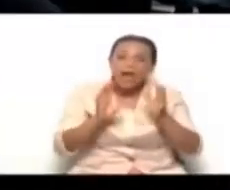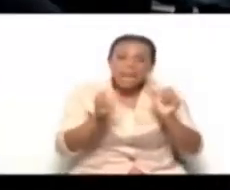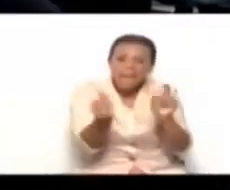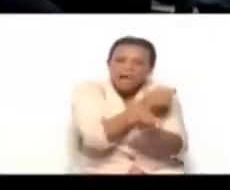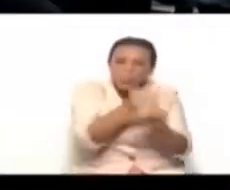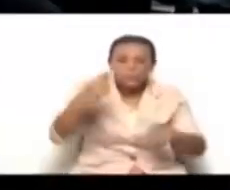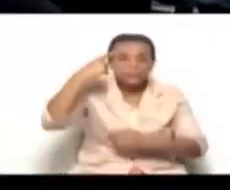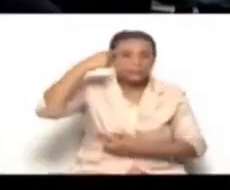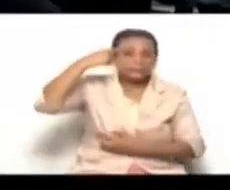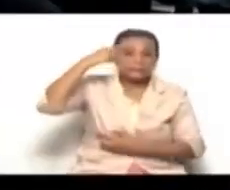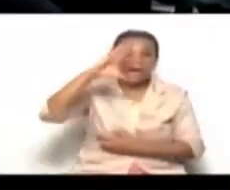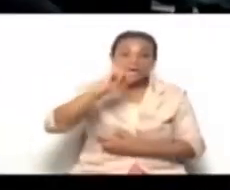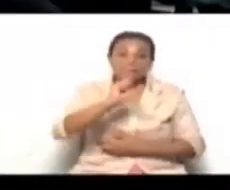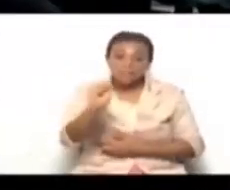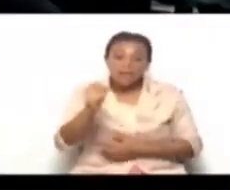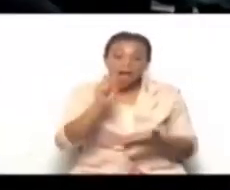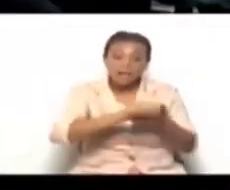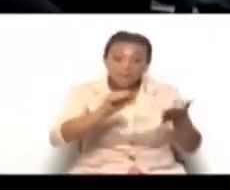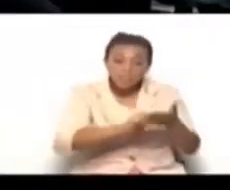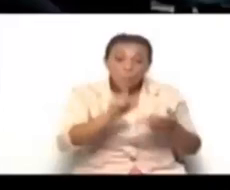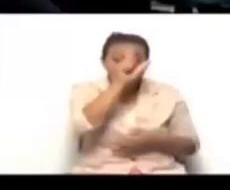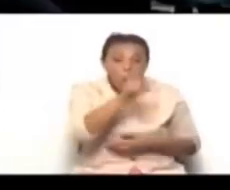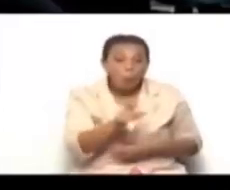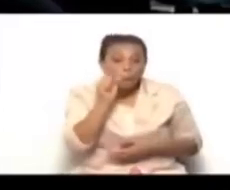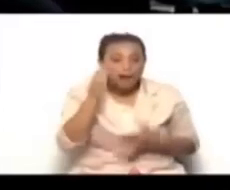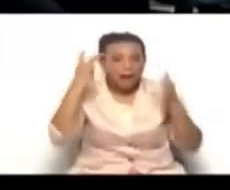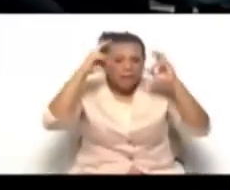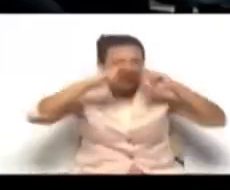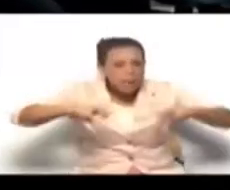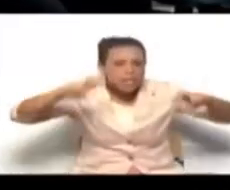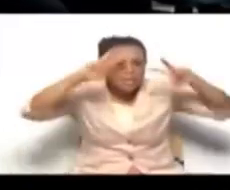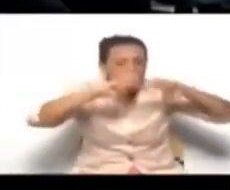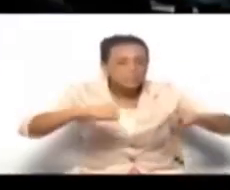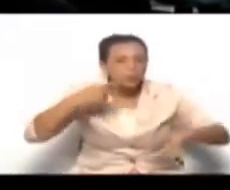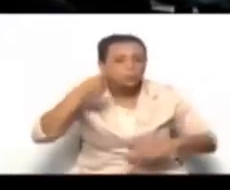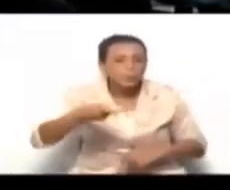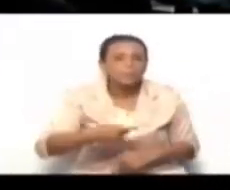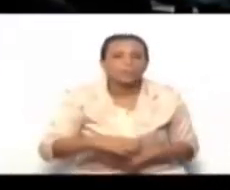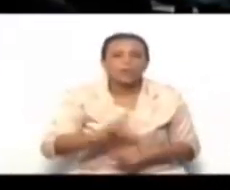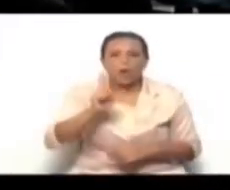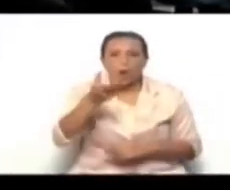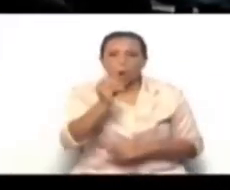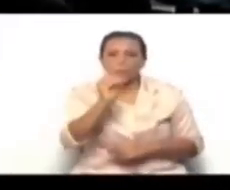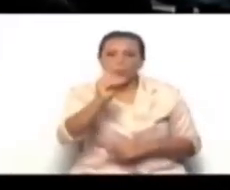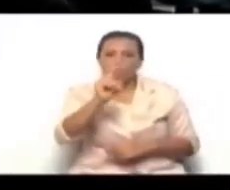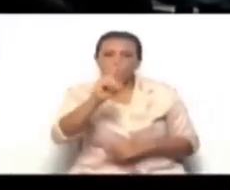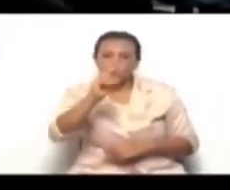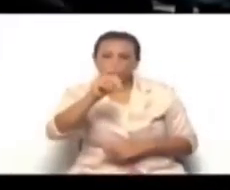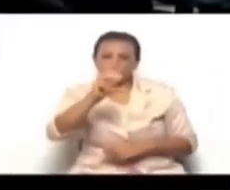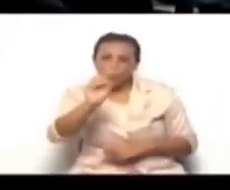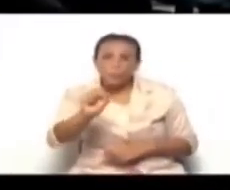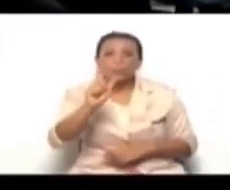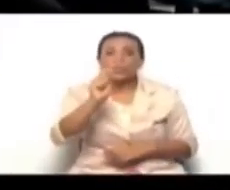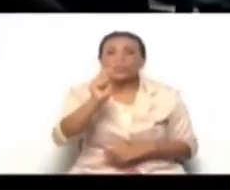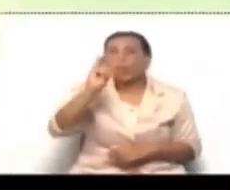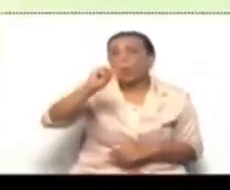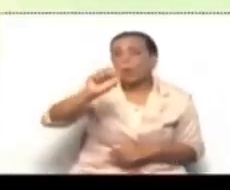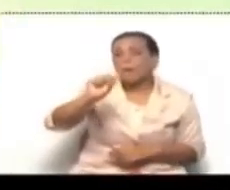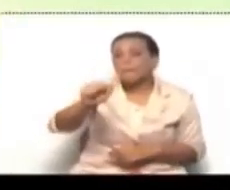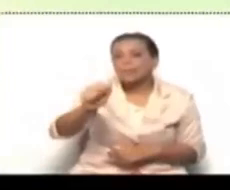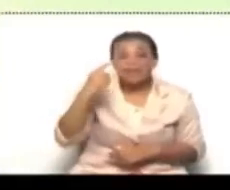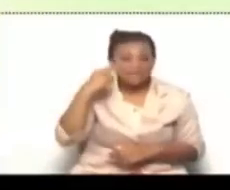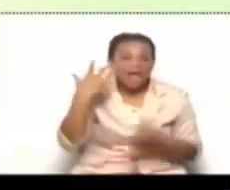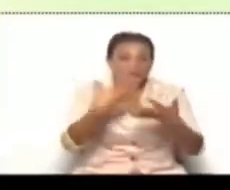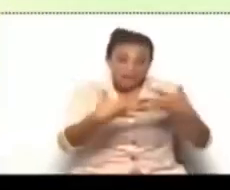torturas mentales de la CIA, escrito por un analista, un investigador llamado Gordon Thomas. Y está ahí en